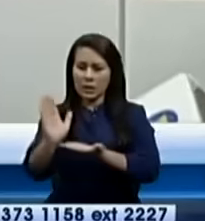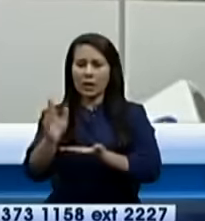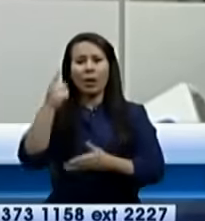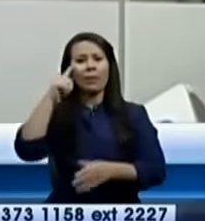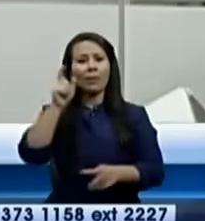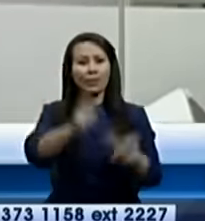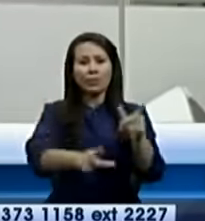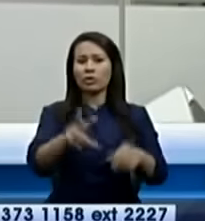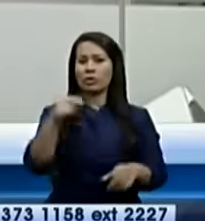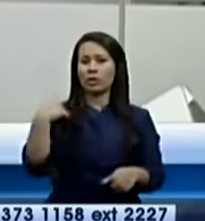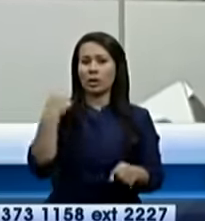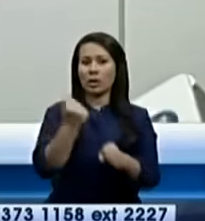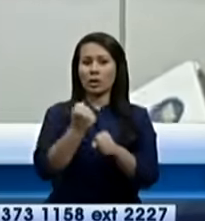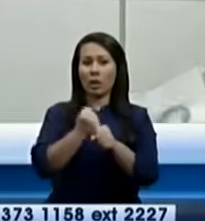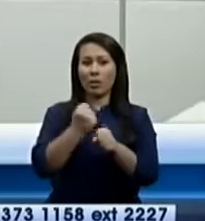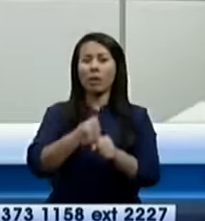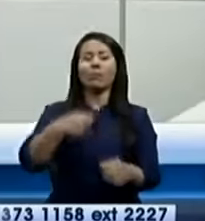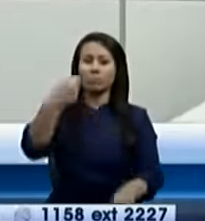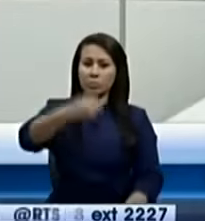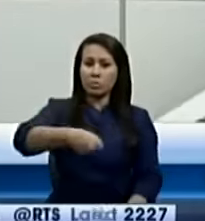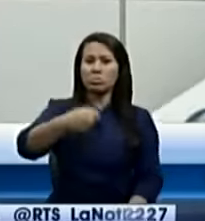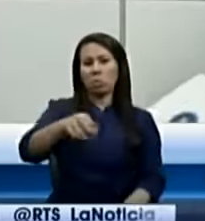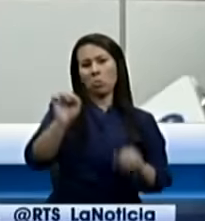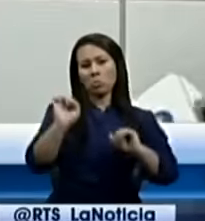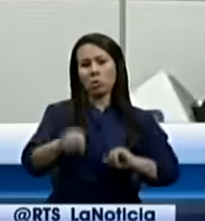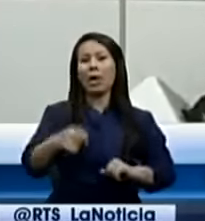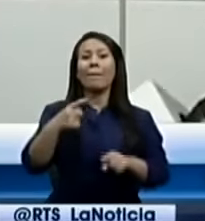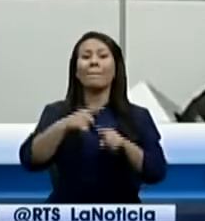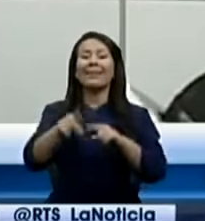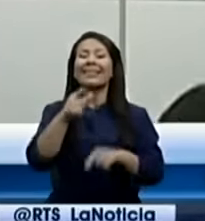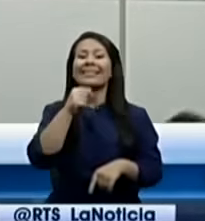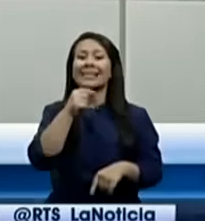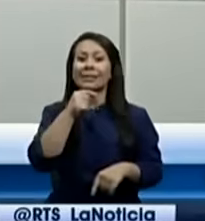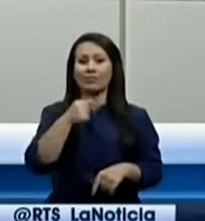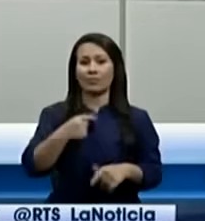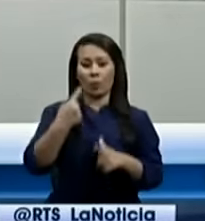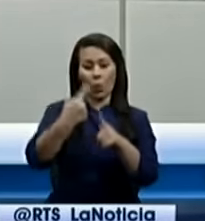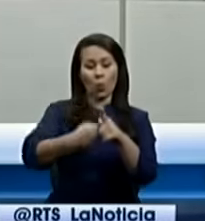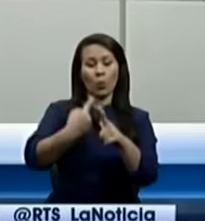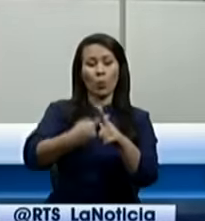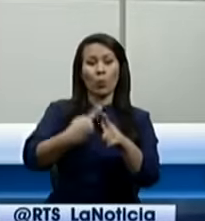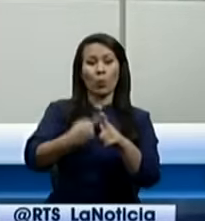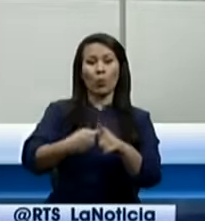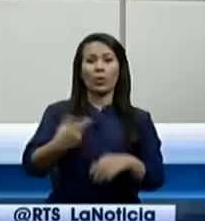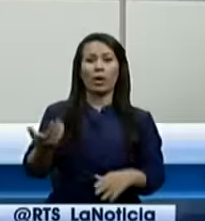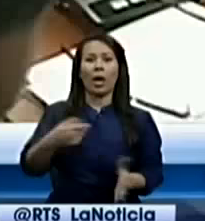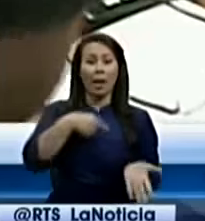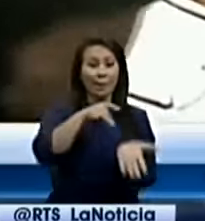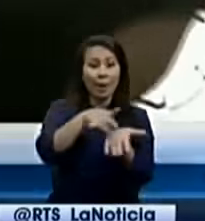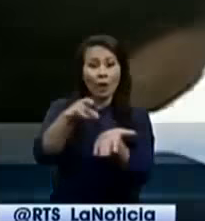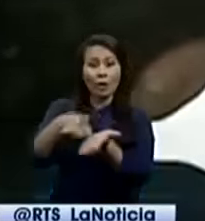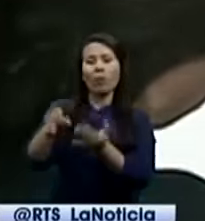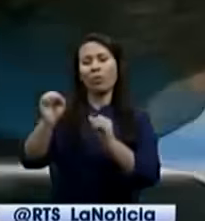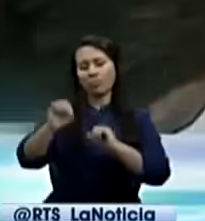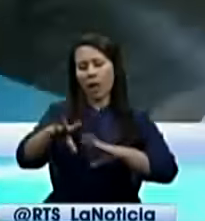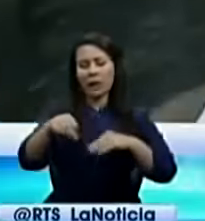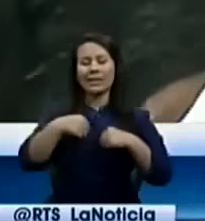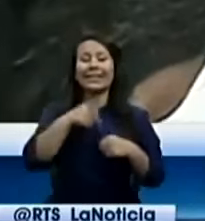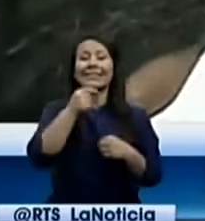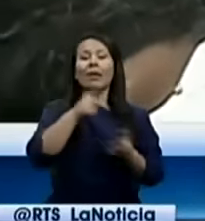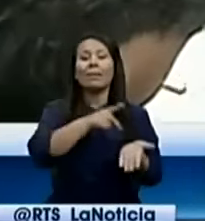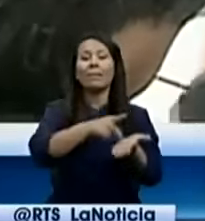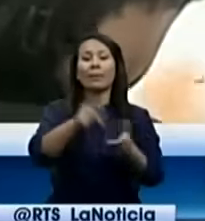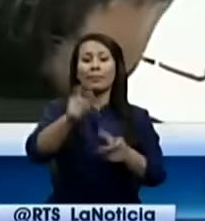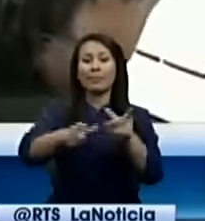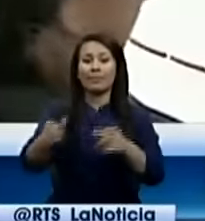Coincidimos también con los trabajadores, o sea, preferible reducir la jornada de trabajo a despedir trabajadores. Representantes del Parlamento